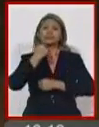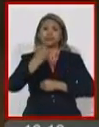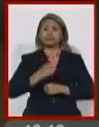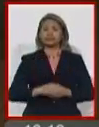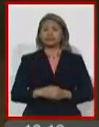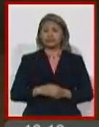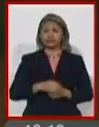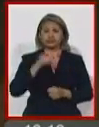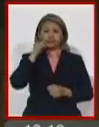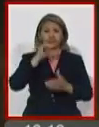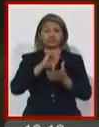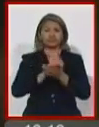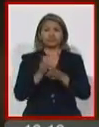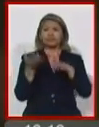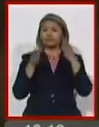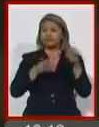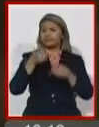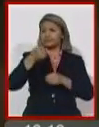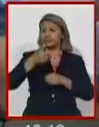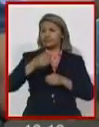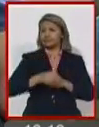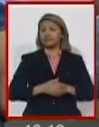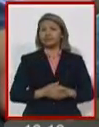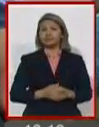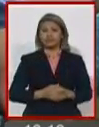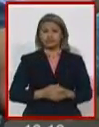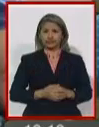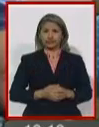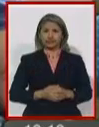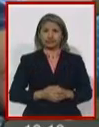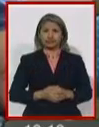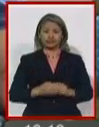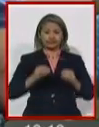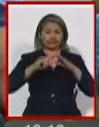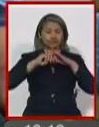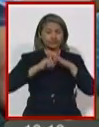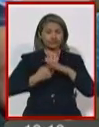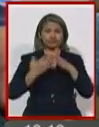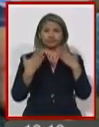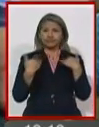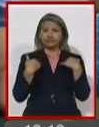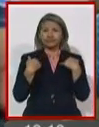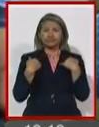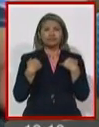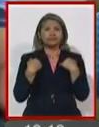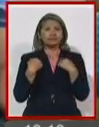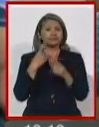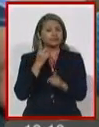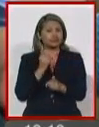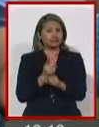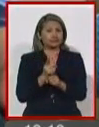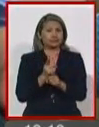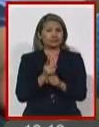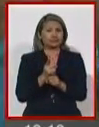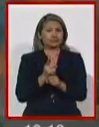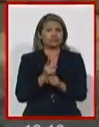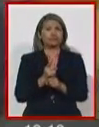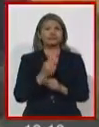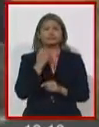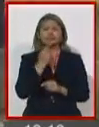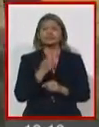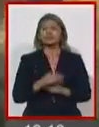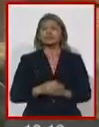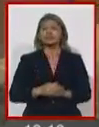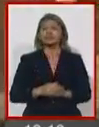afirmó que su pareja se había quitado la vida. De inicio se tenía la certeza, no era necesaria una pericia,